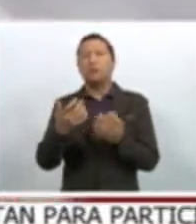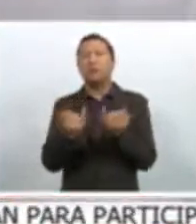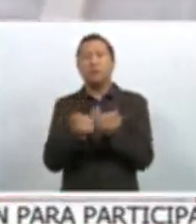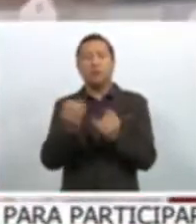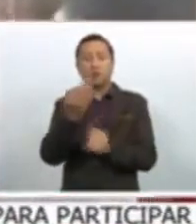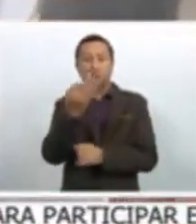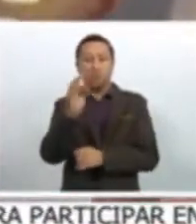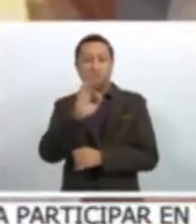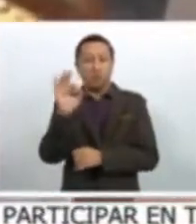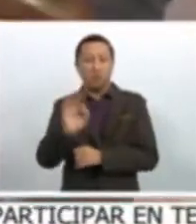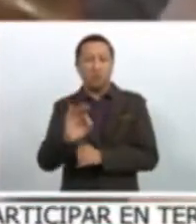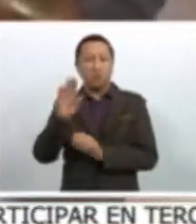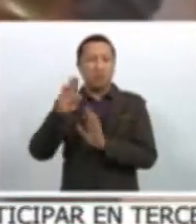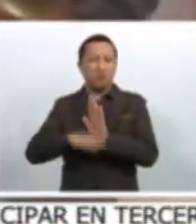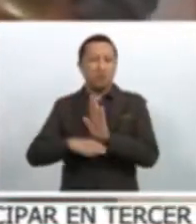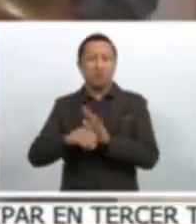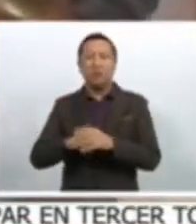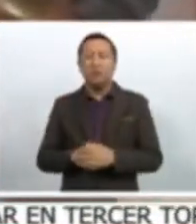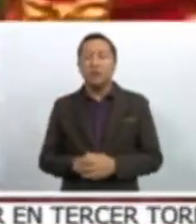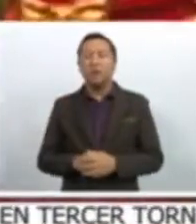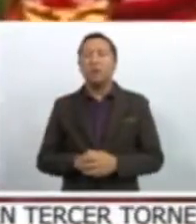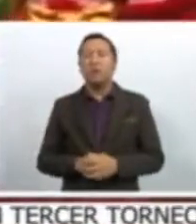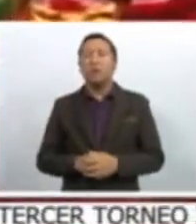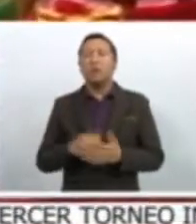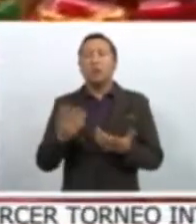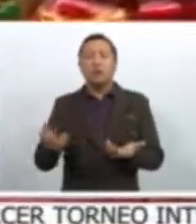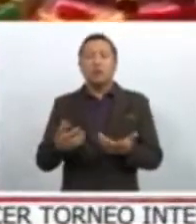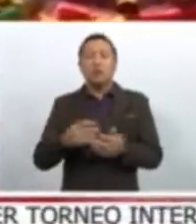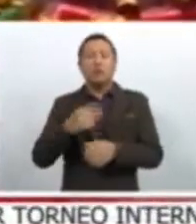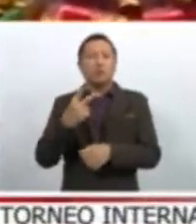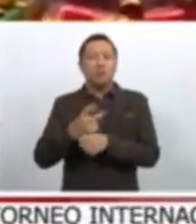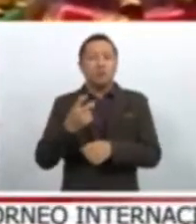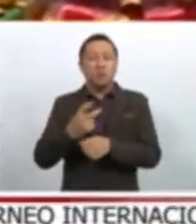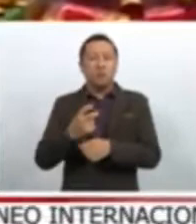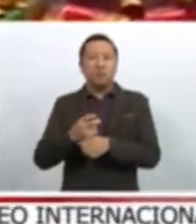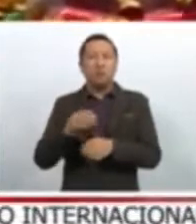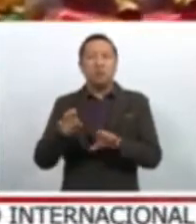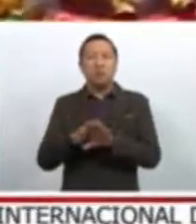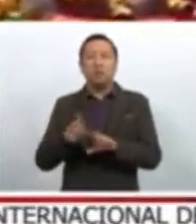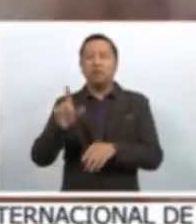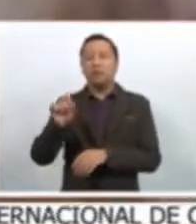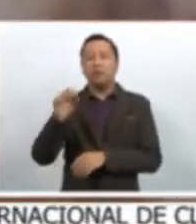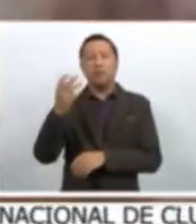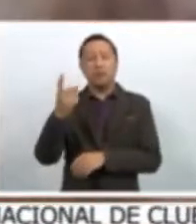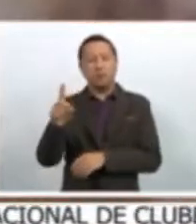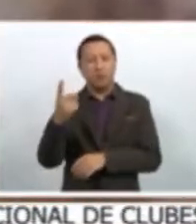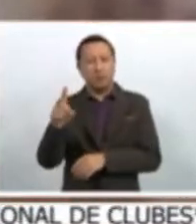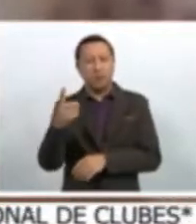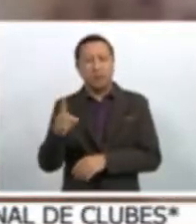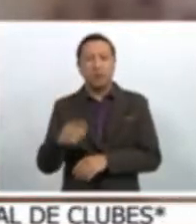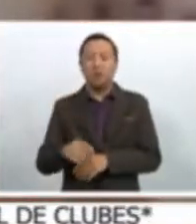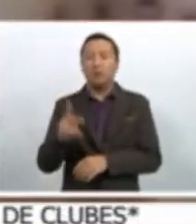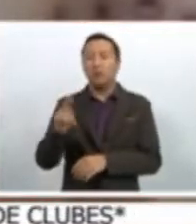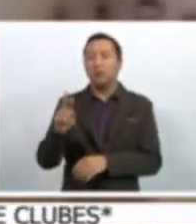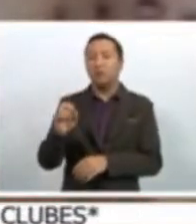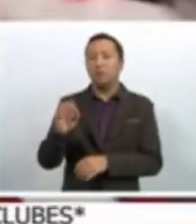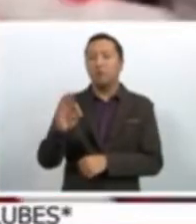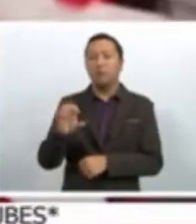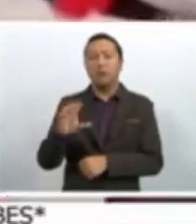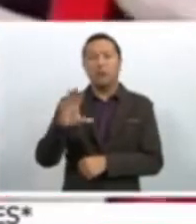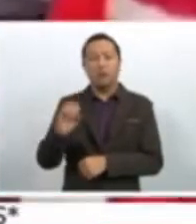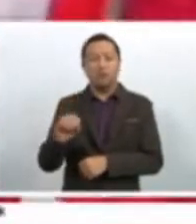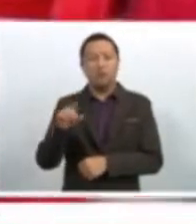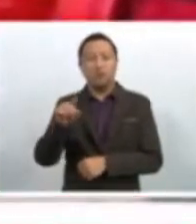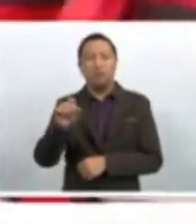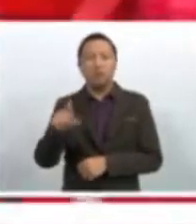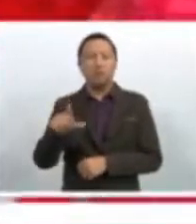del consumidor. En un segundo operativo, que se implementará después del 20 de diciembre, la Profeco supervisará centros culturales, balnearios,